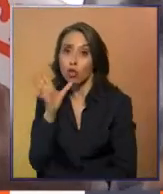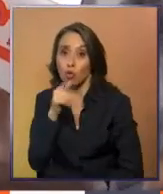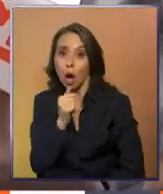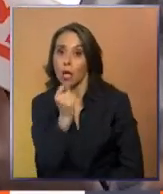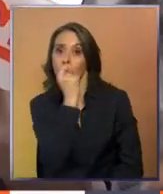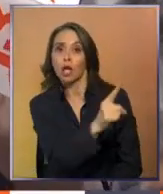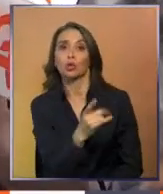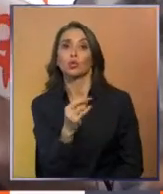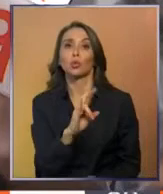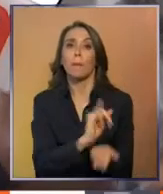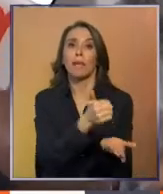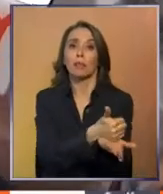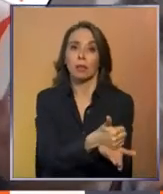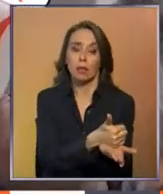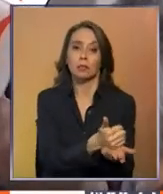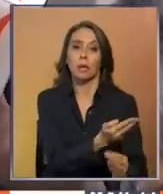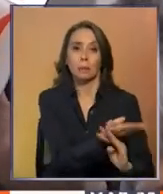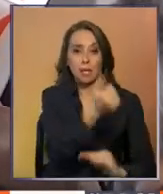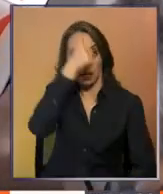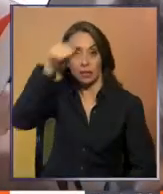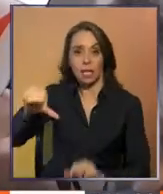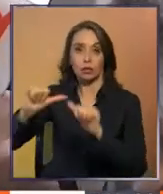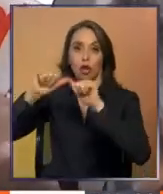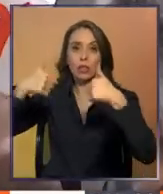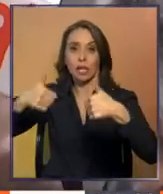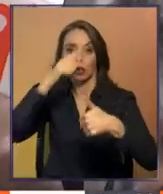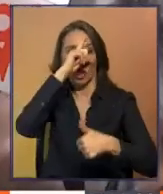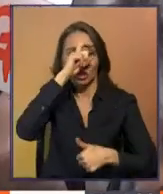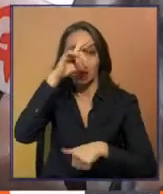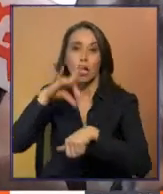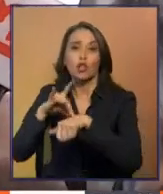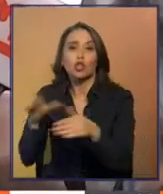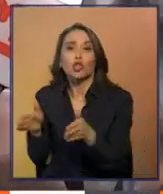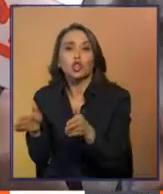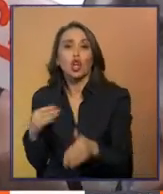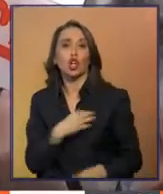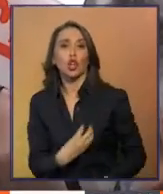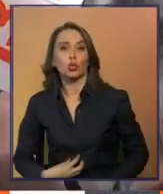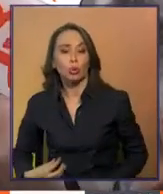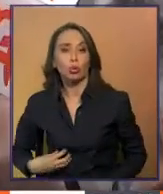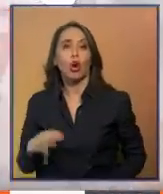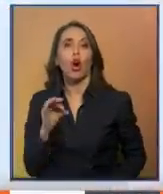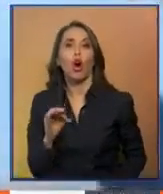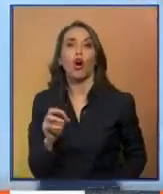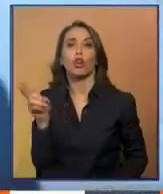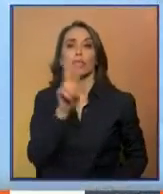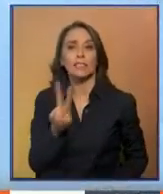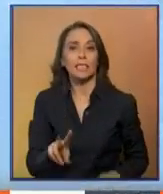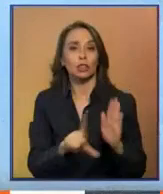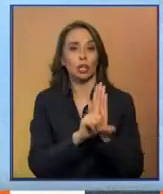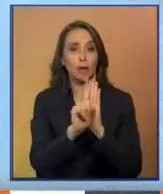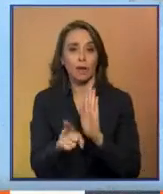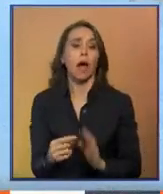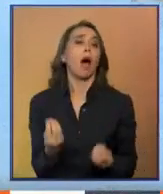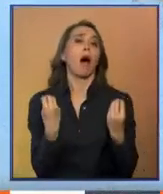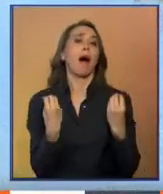vamos a pedir que hayan sanciones para los directivos de hospitales, de consultorios o de servicios que no apliquen esta ley. Regio,